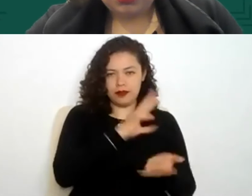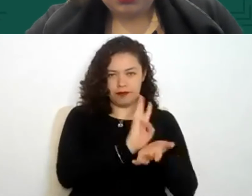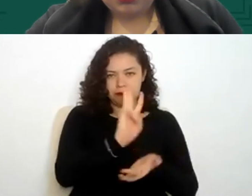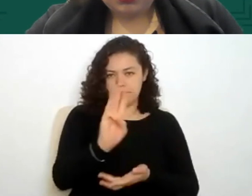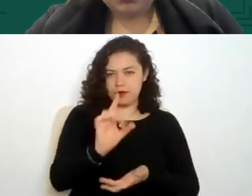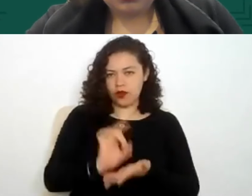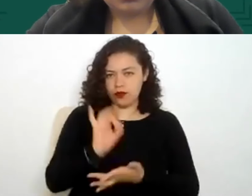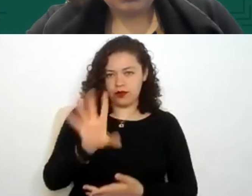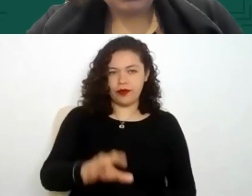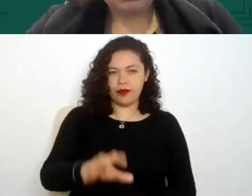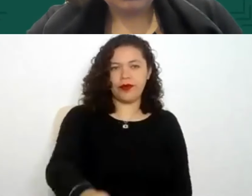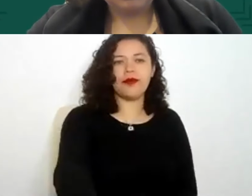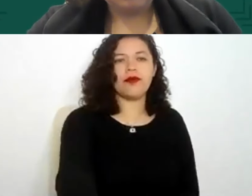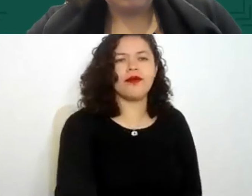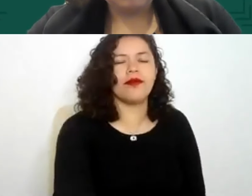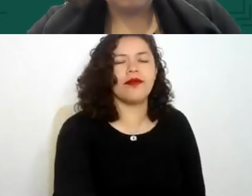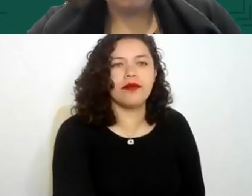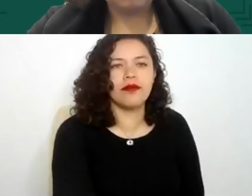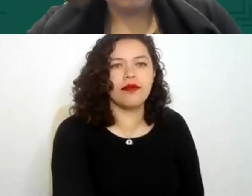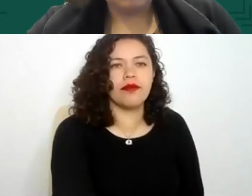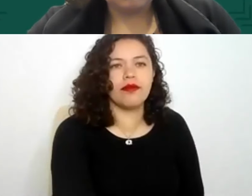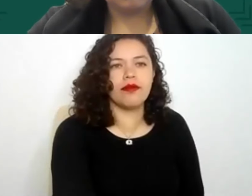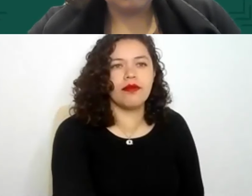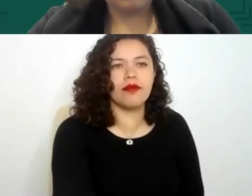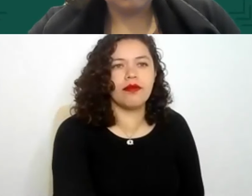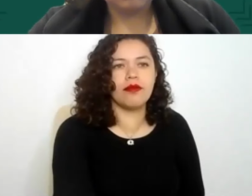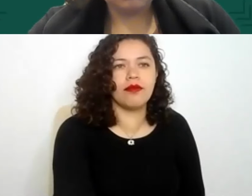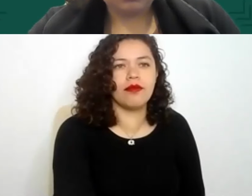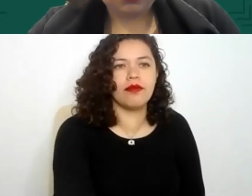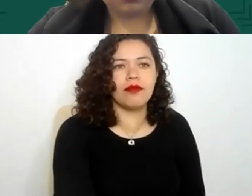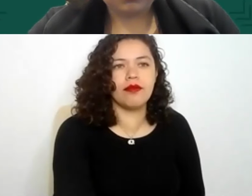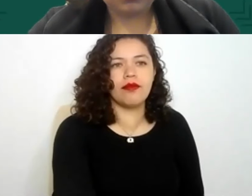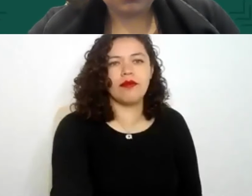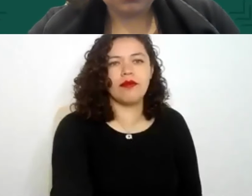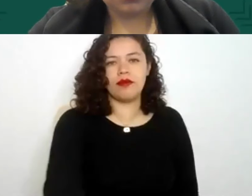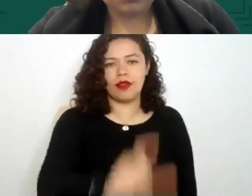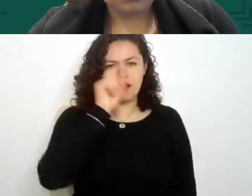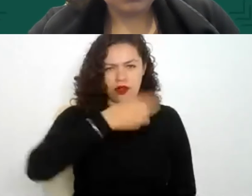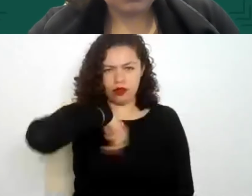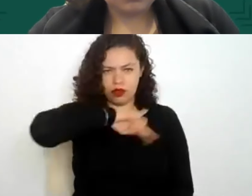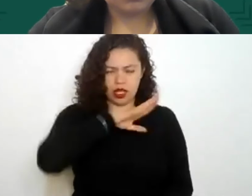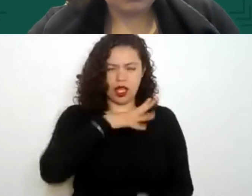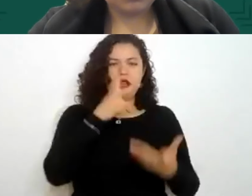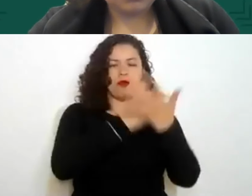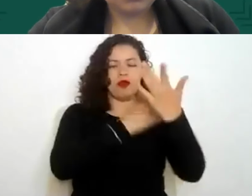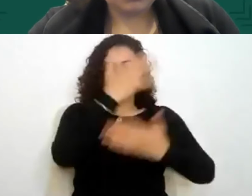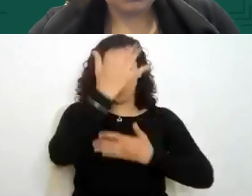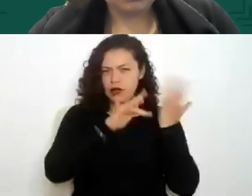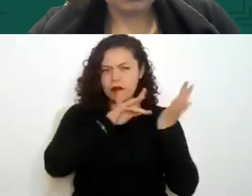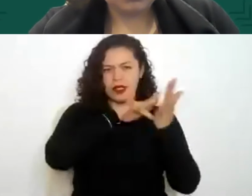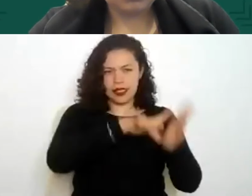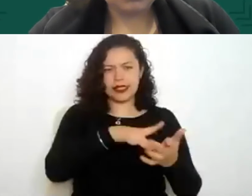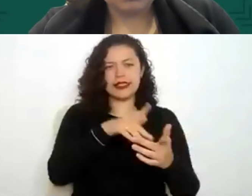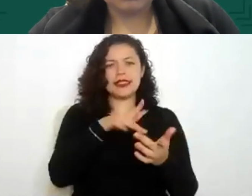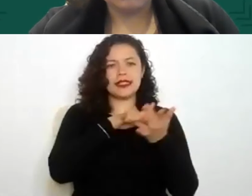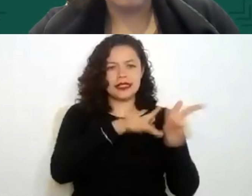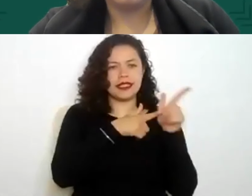Y ahí podemos subir, así seguimos ayudando proyectos en específico, ¿no? Y, oye, Juan necesita una casa, lo